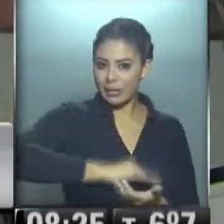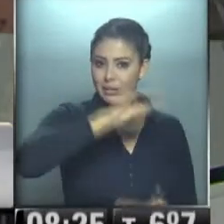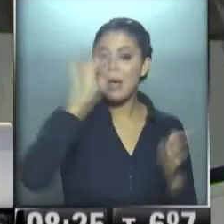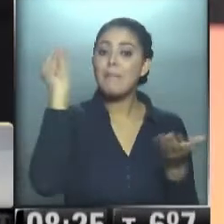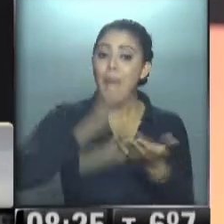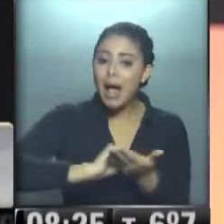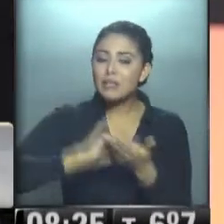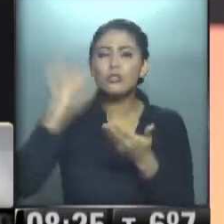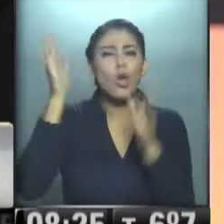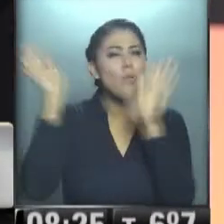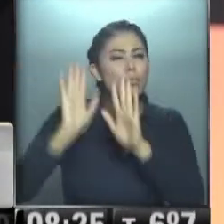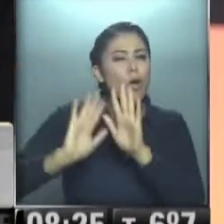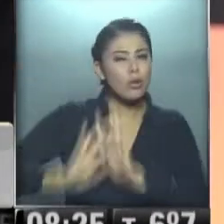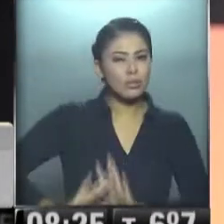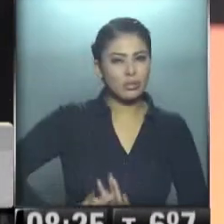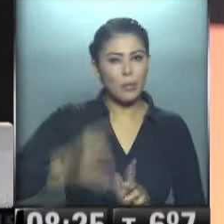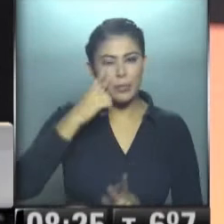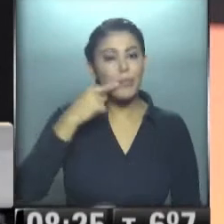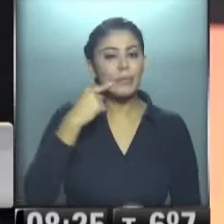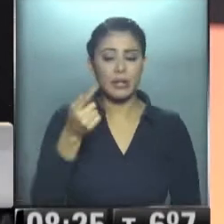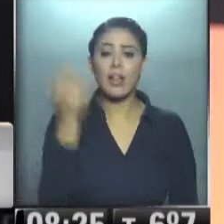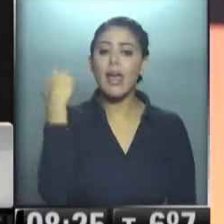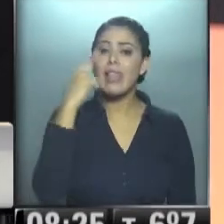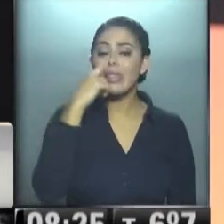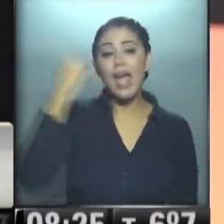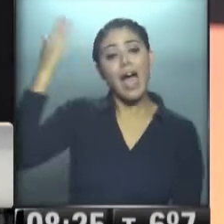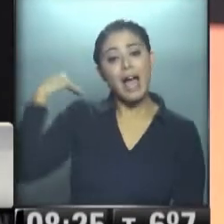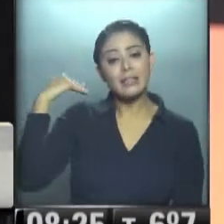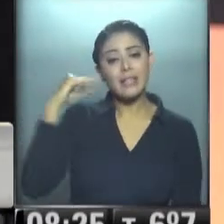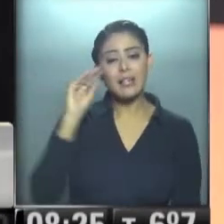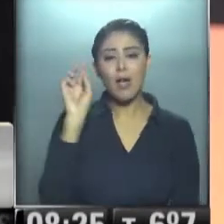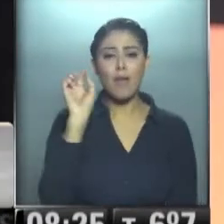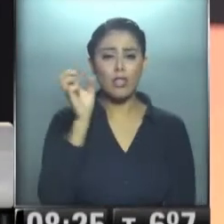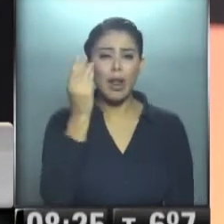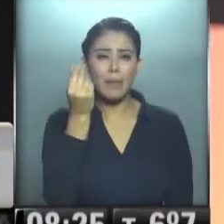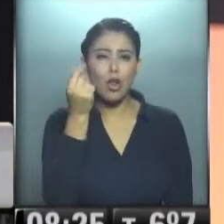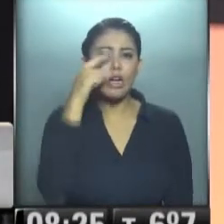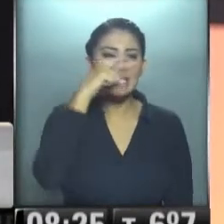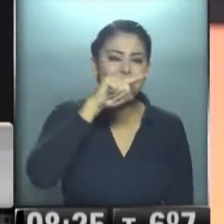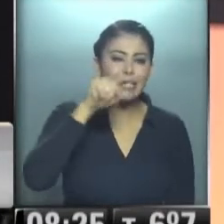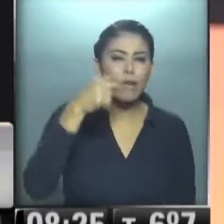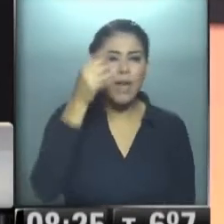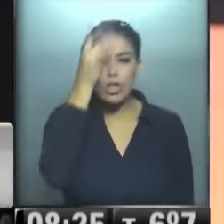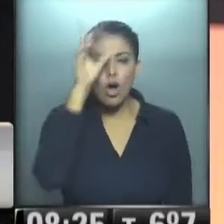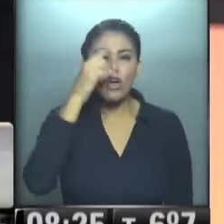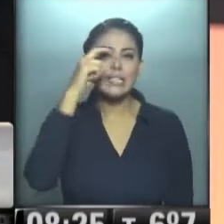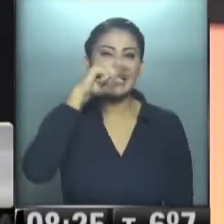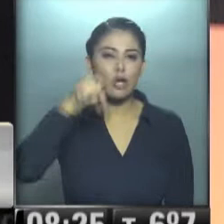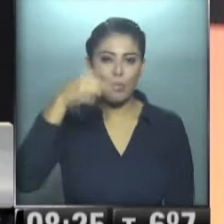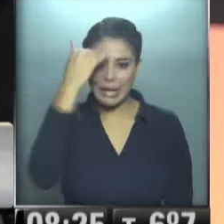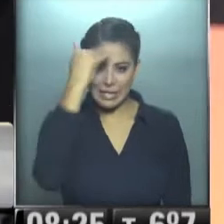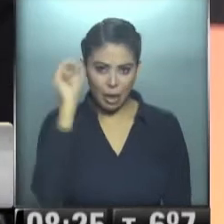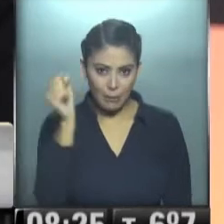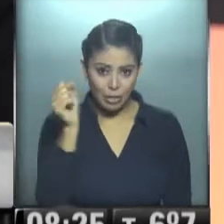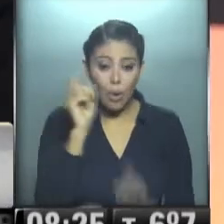las maniobras que se hicieron ese día fíjense le decía el día anterior había cerrado con un valor de 7 12 7 con 15 el dólar